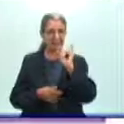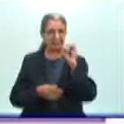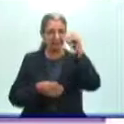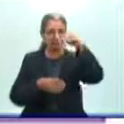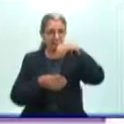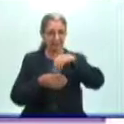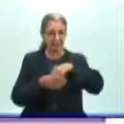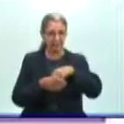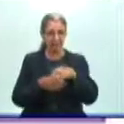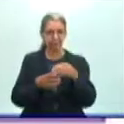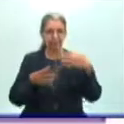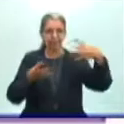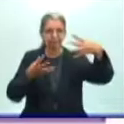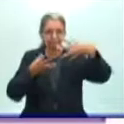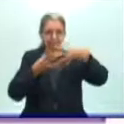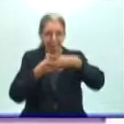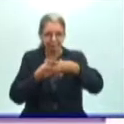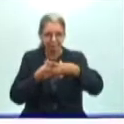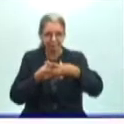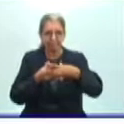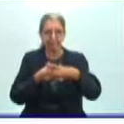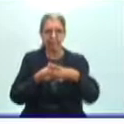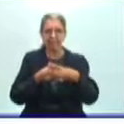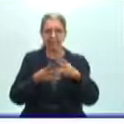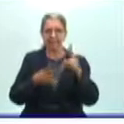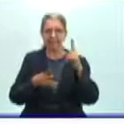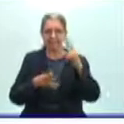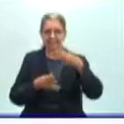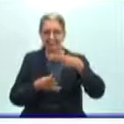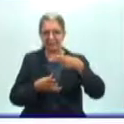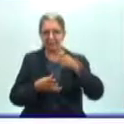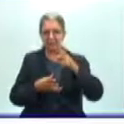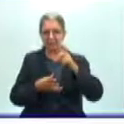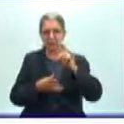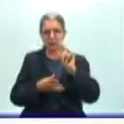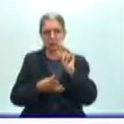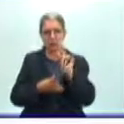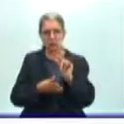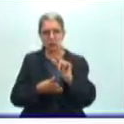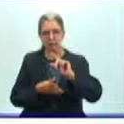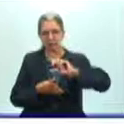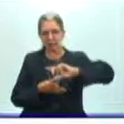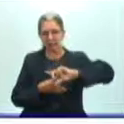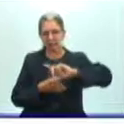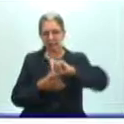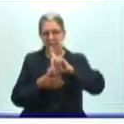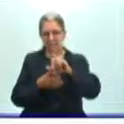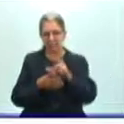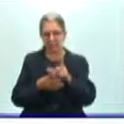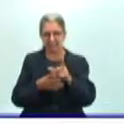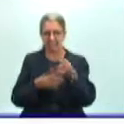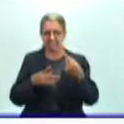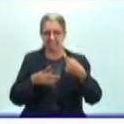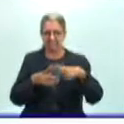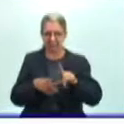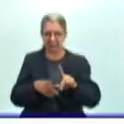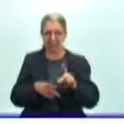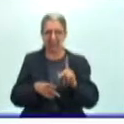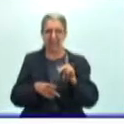le corresponde el arco PQ, pero el arco TPQ es un arco